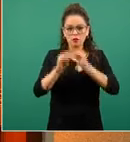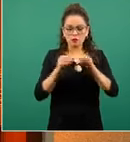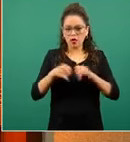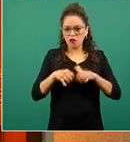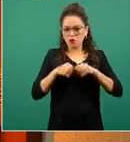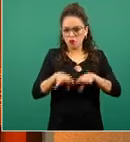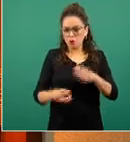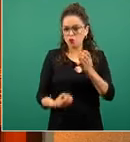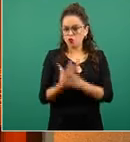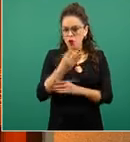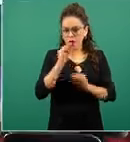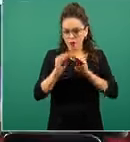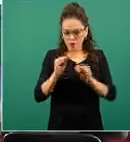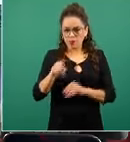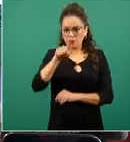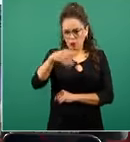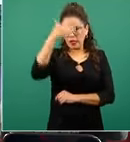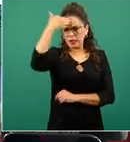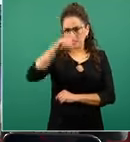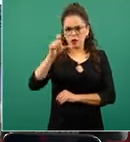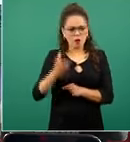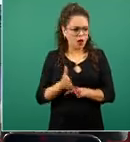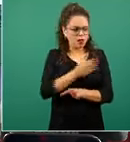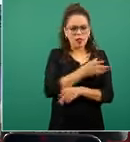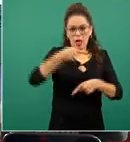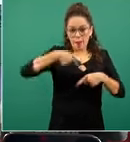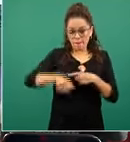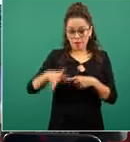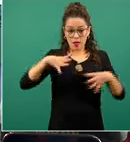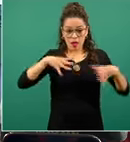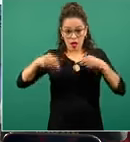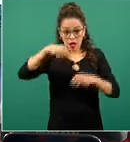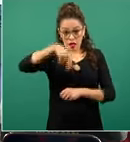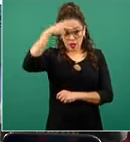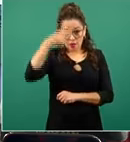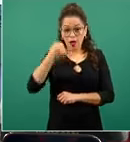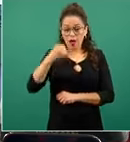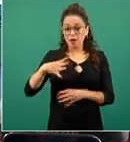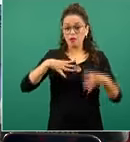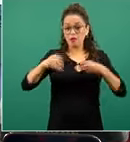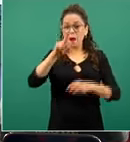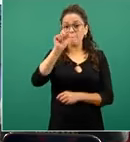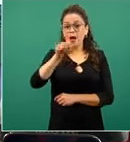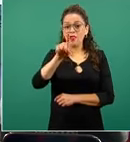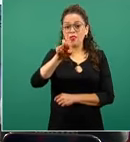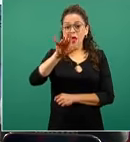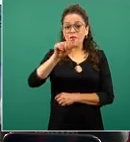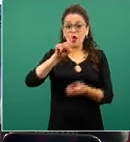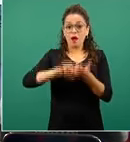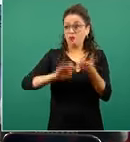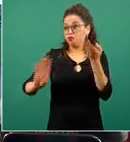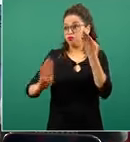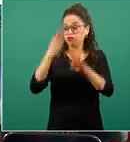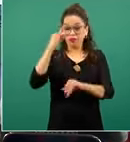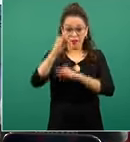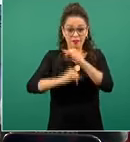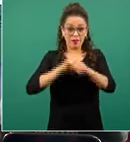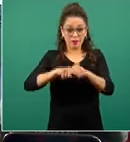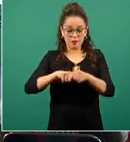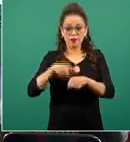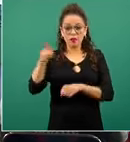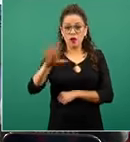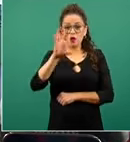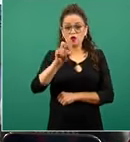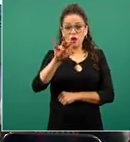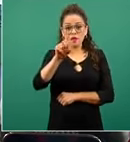inició la epidemia en México y la pandemia obviamente a nivel internacional, COVID-19 es una